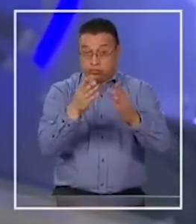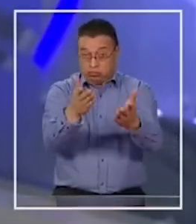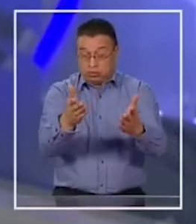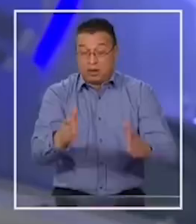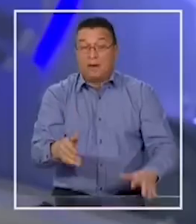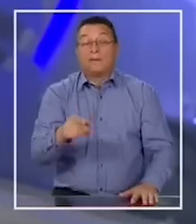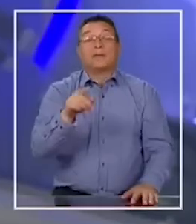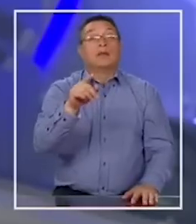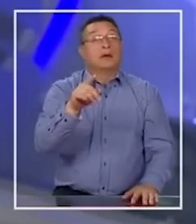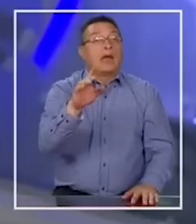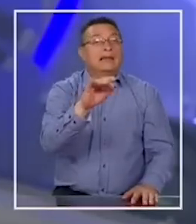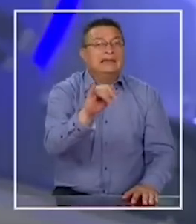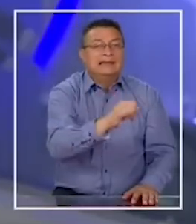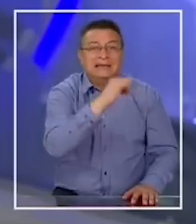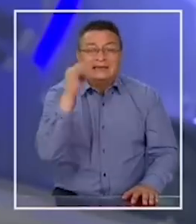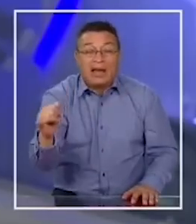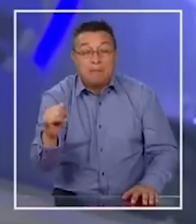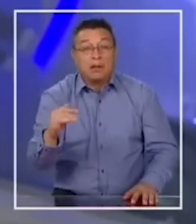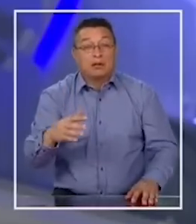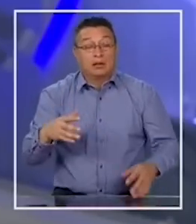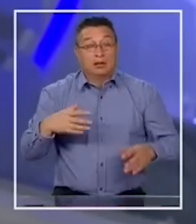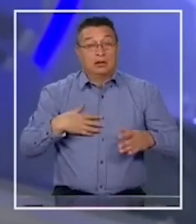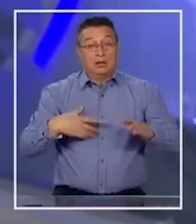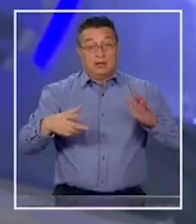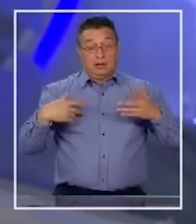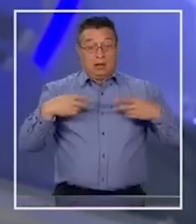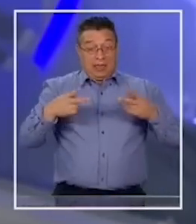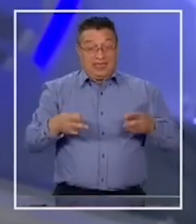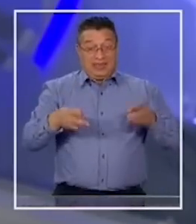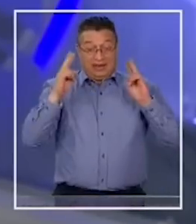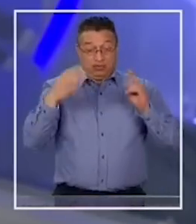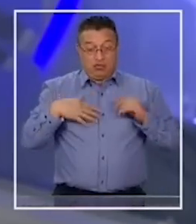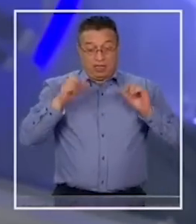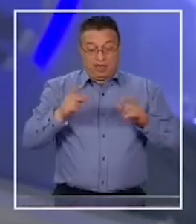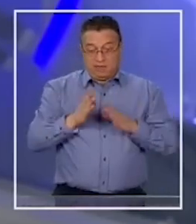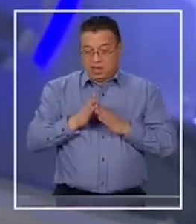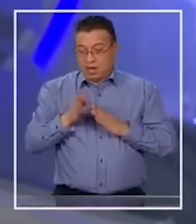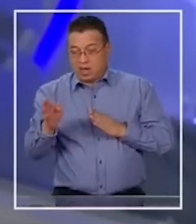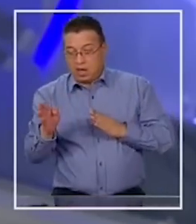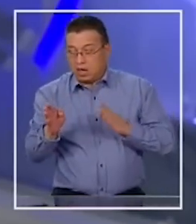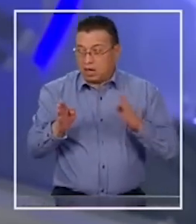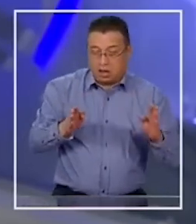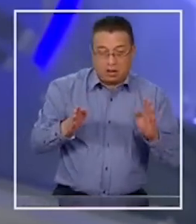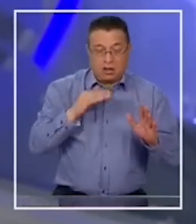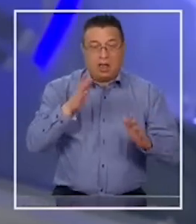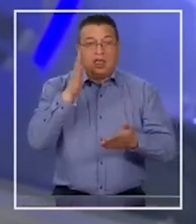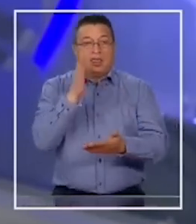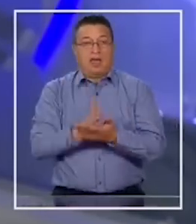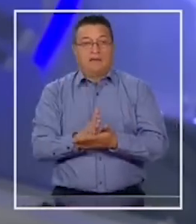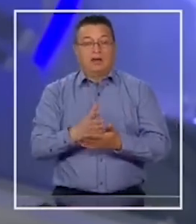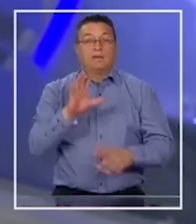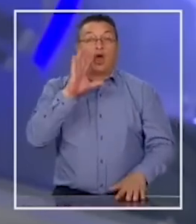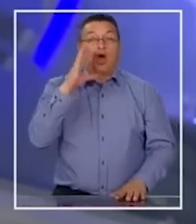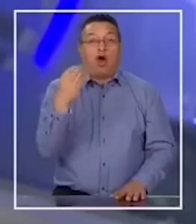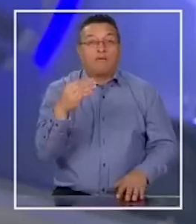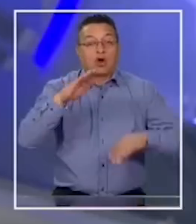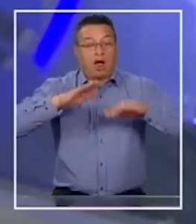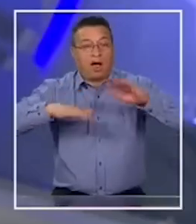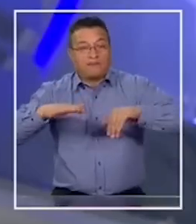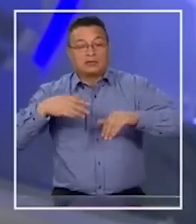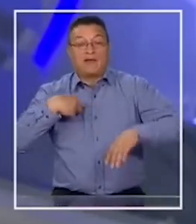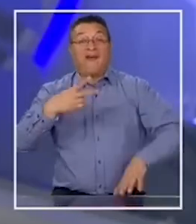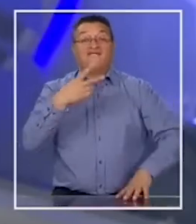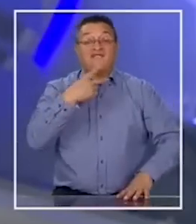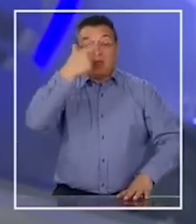siempre el derecho cuando está en un minuto crítico tiene que elegir evidentemente Hay momentos críticos cuando